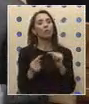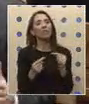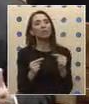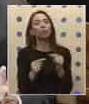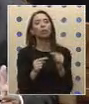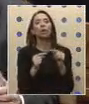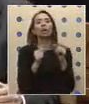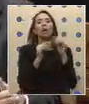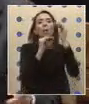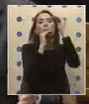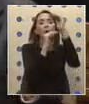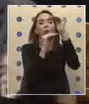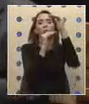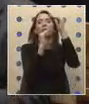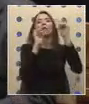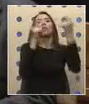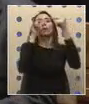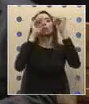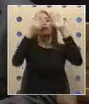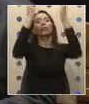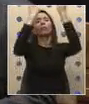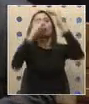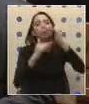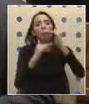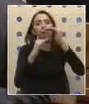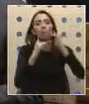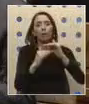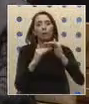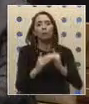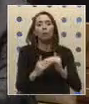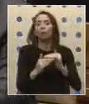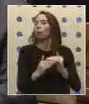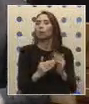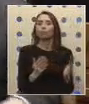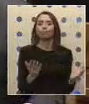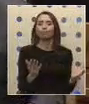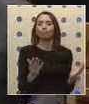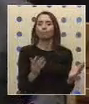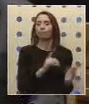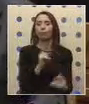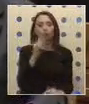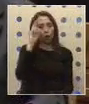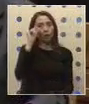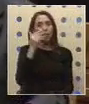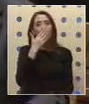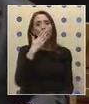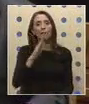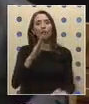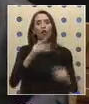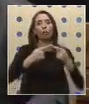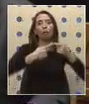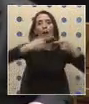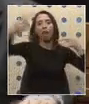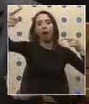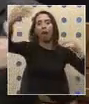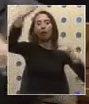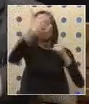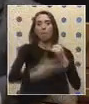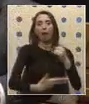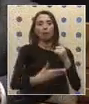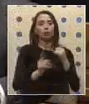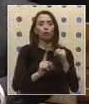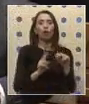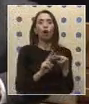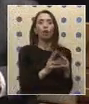por pedacitos ha terminado no por crear mejores sistemas de largo plazo, sino por ir